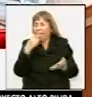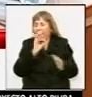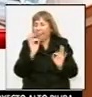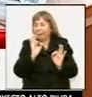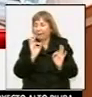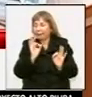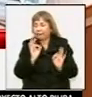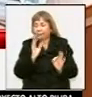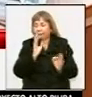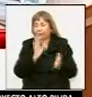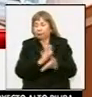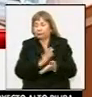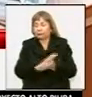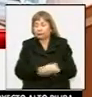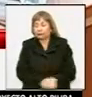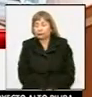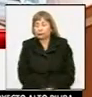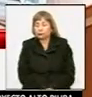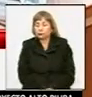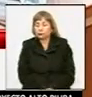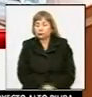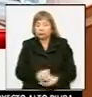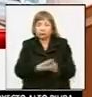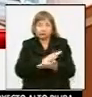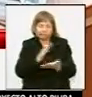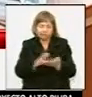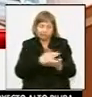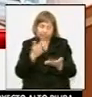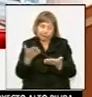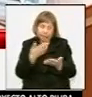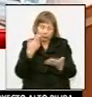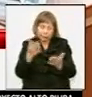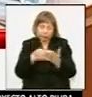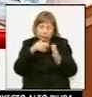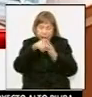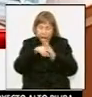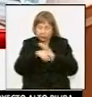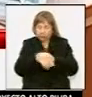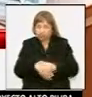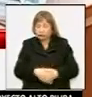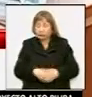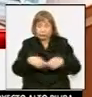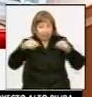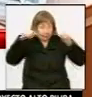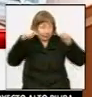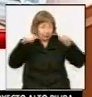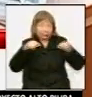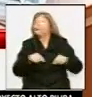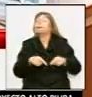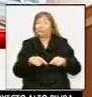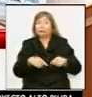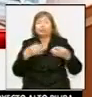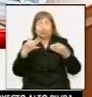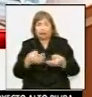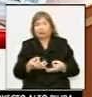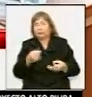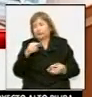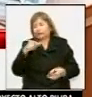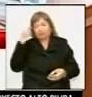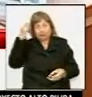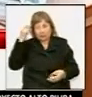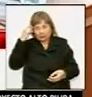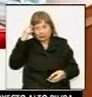parte administrativa. Yo estoy hablando el tema de fondo. Y acá es eminentemente